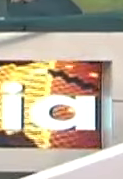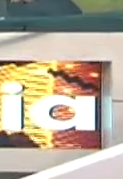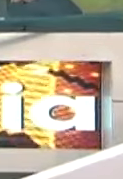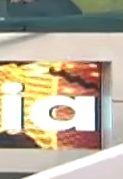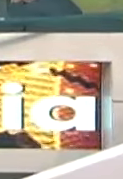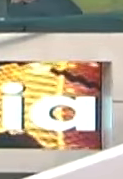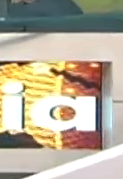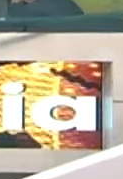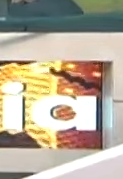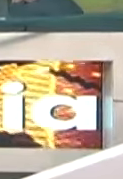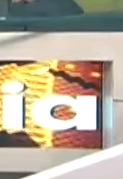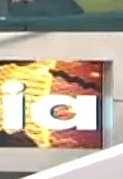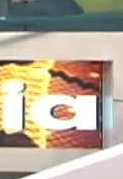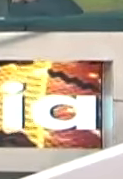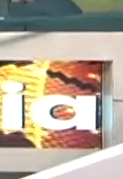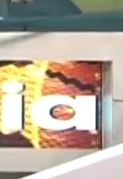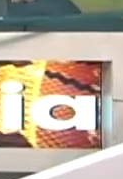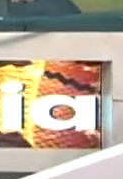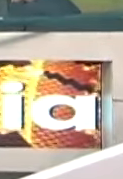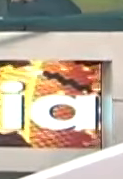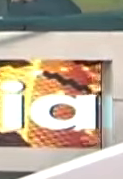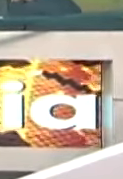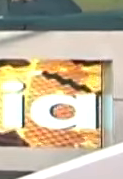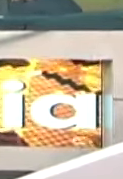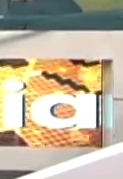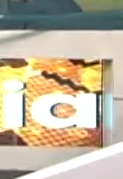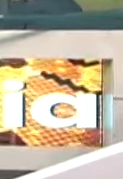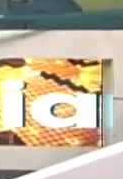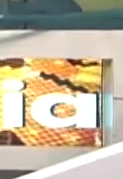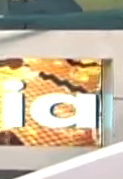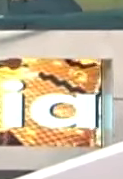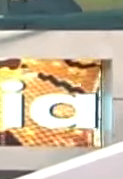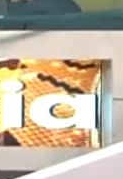la creación de una comisión para la descolonización de los estados latinoamericanos y caribeños.